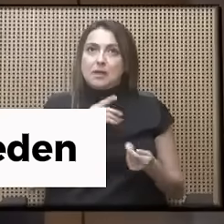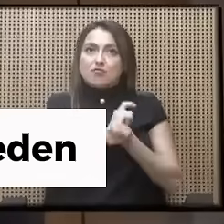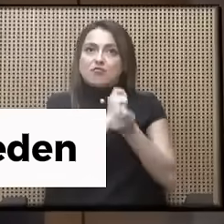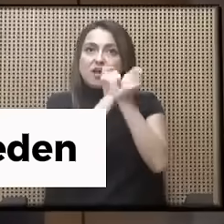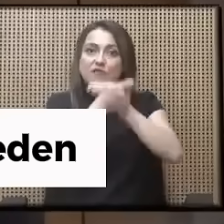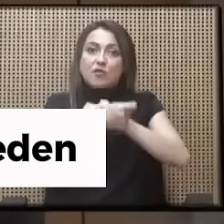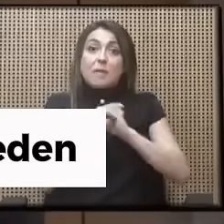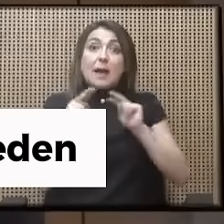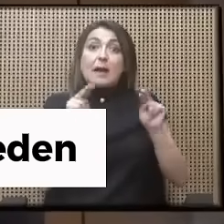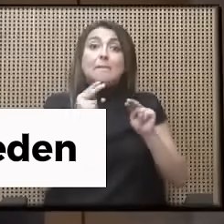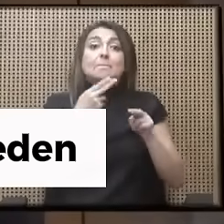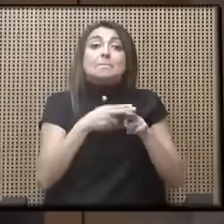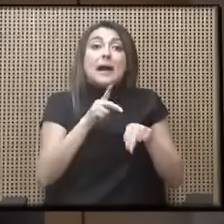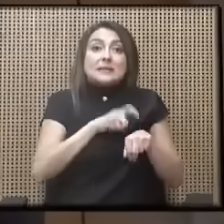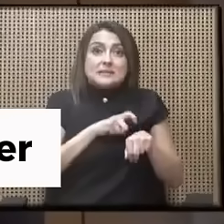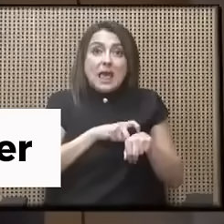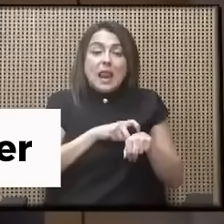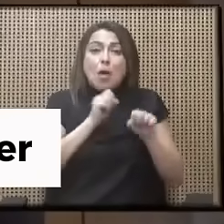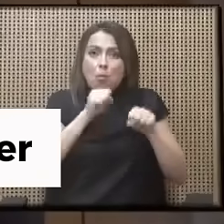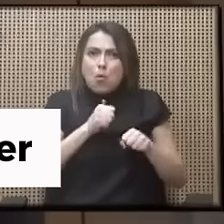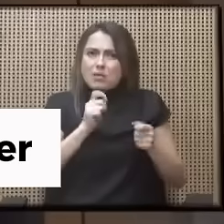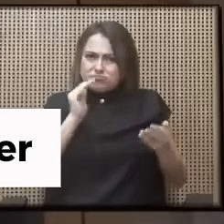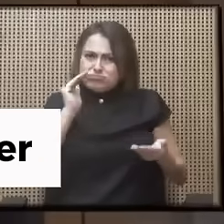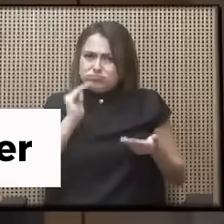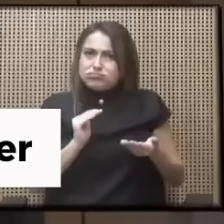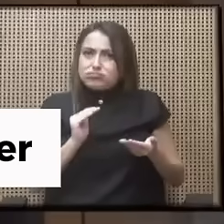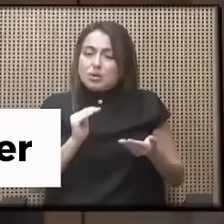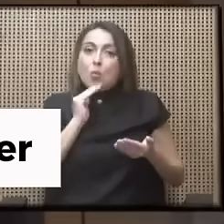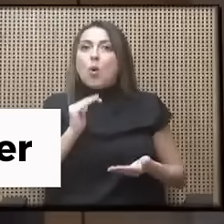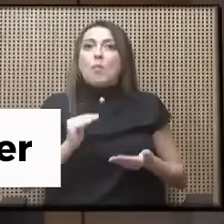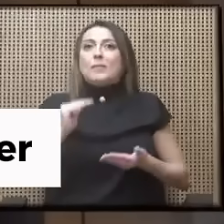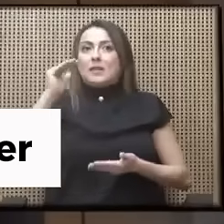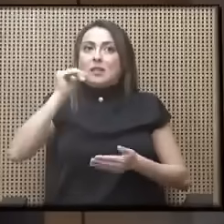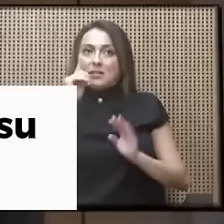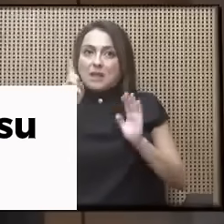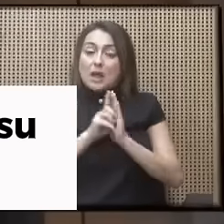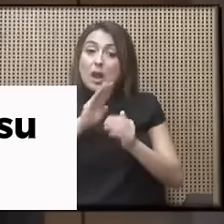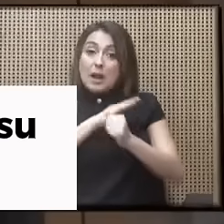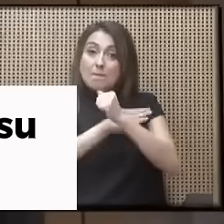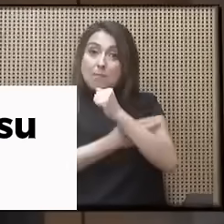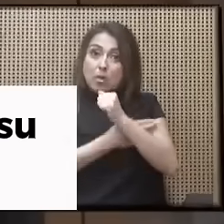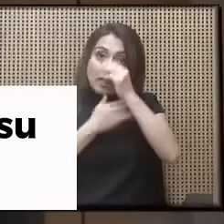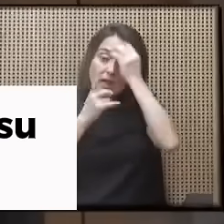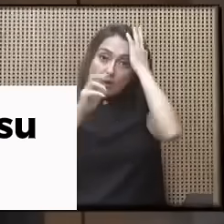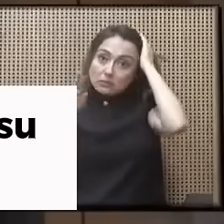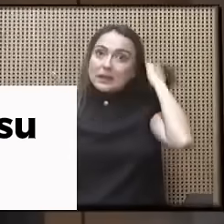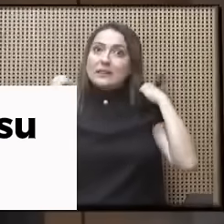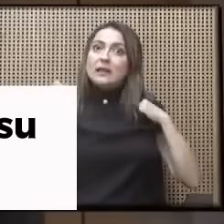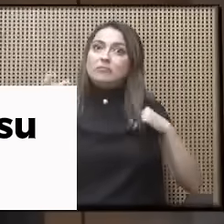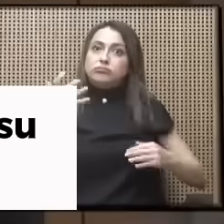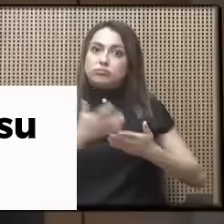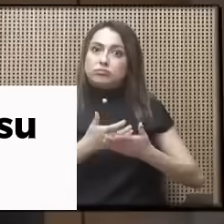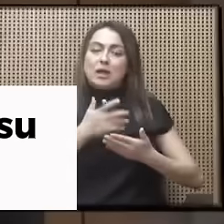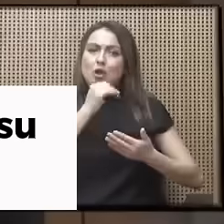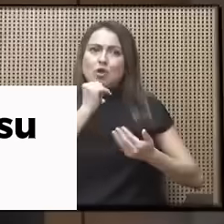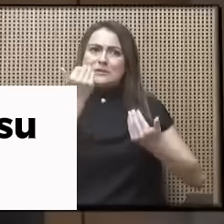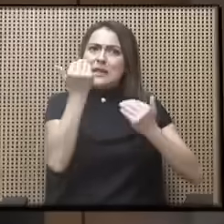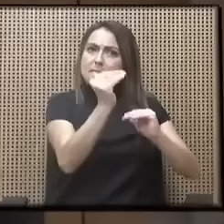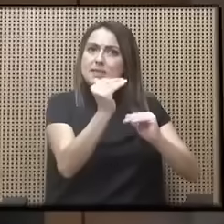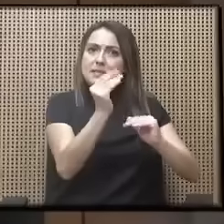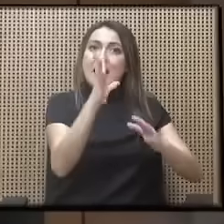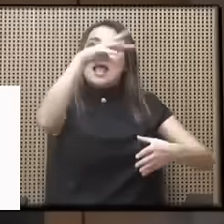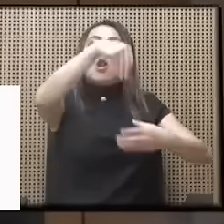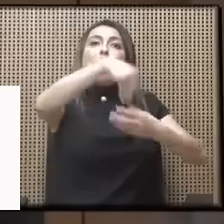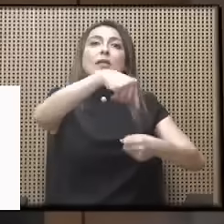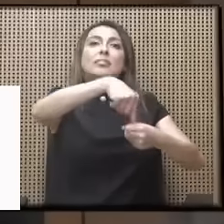reforma parcial se pueden disminuir o aumentar derechos. El poder constituyente derivado es ilimitado en su